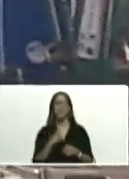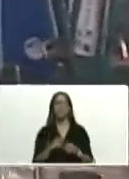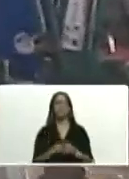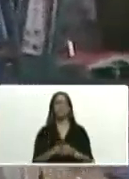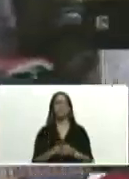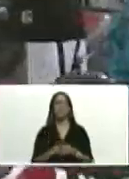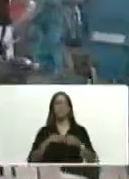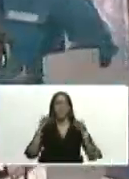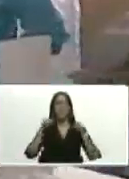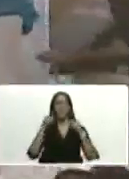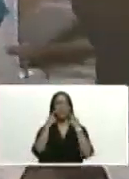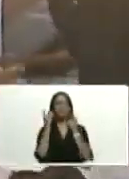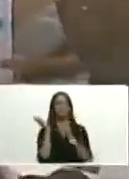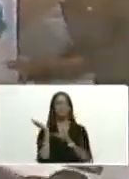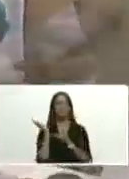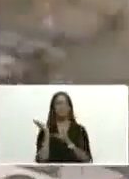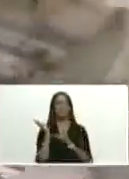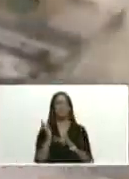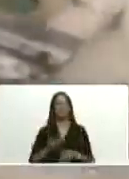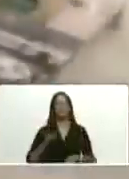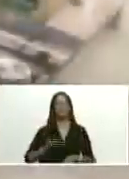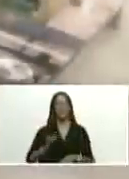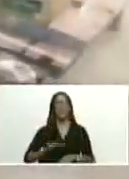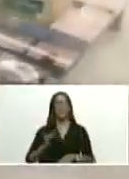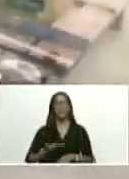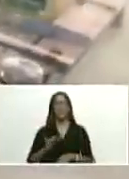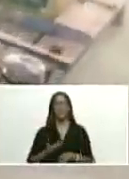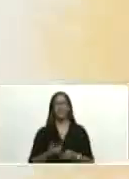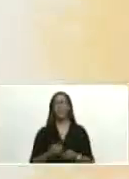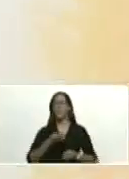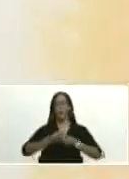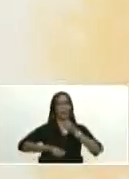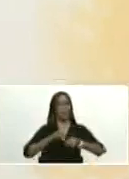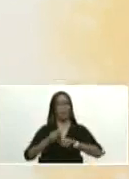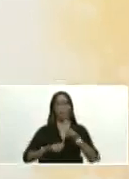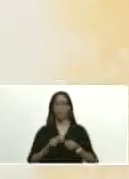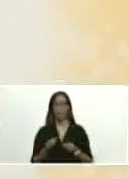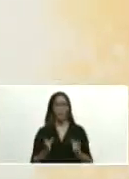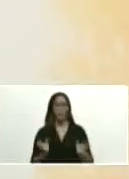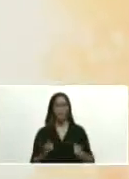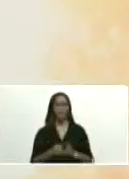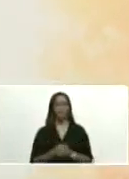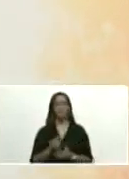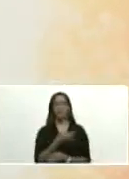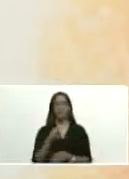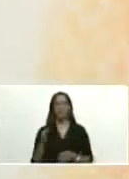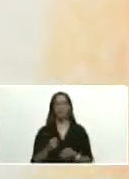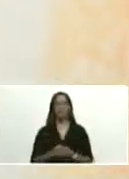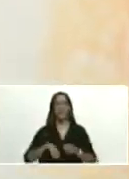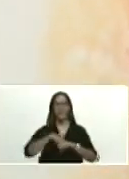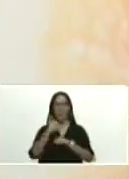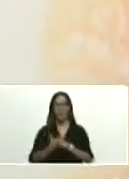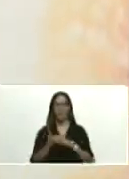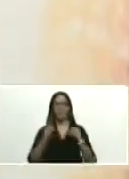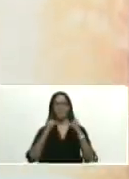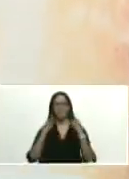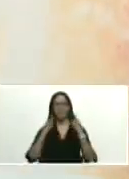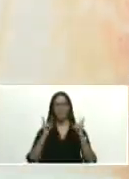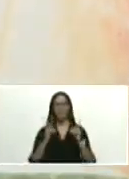esto que está aquí es vital y es importantísimo bueno vamos Carlos correcto aquí tenemos el plan Independencia refractaria